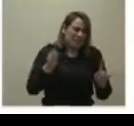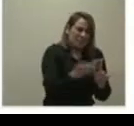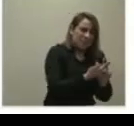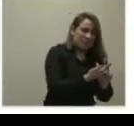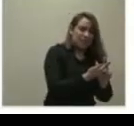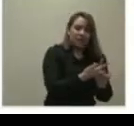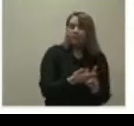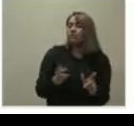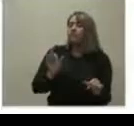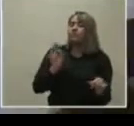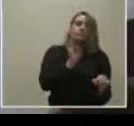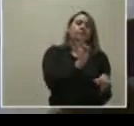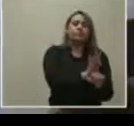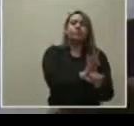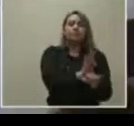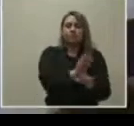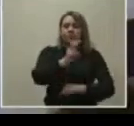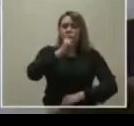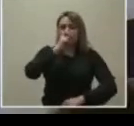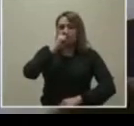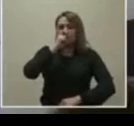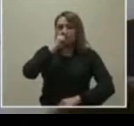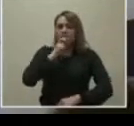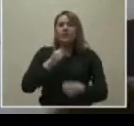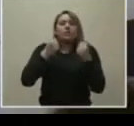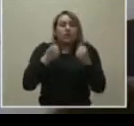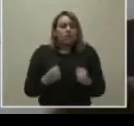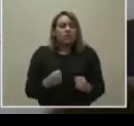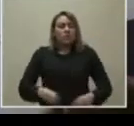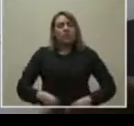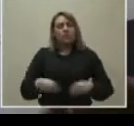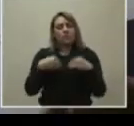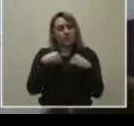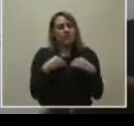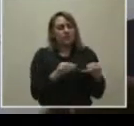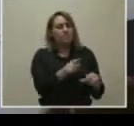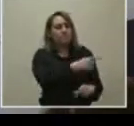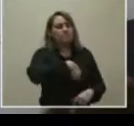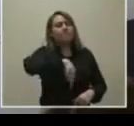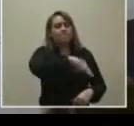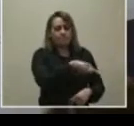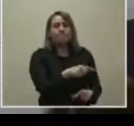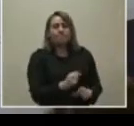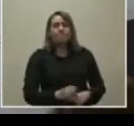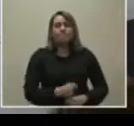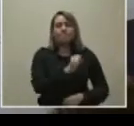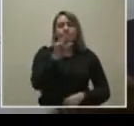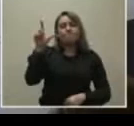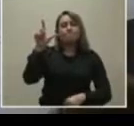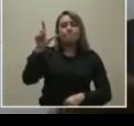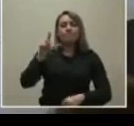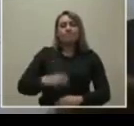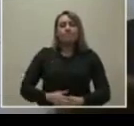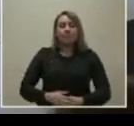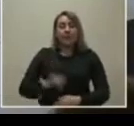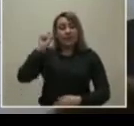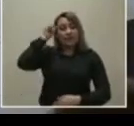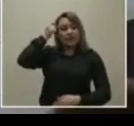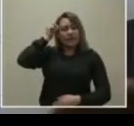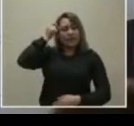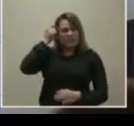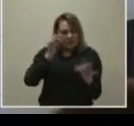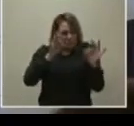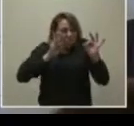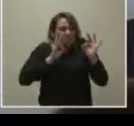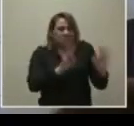de protección a la seguridad y a la vida de dichos profesionales que presenten un servicio invaluable